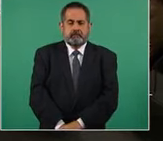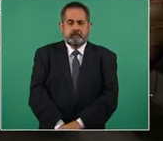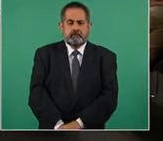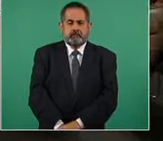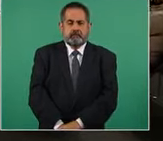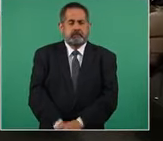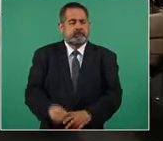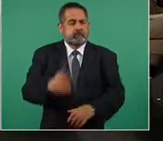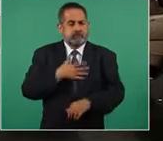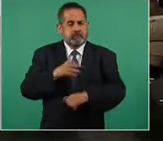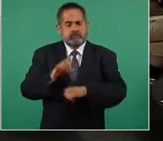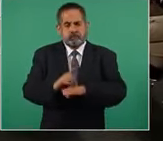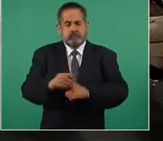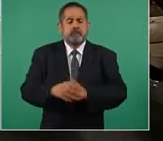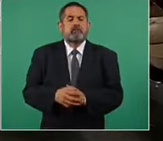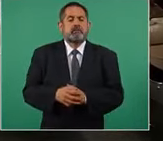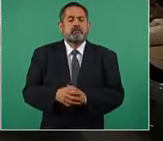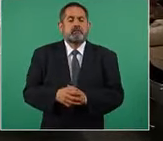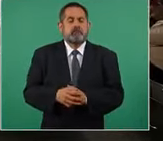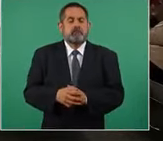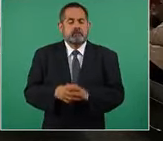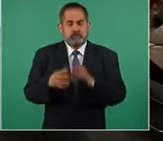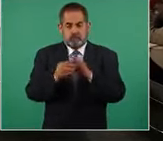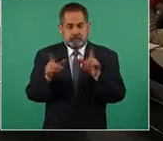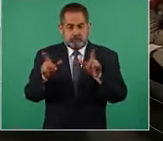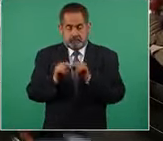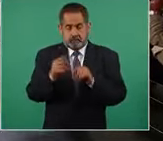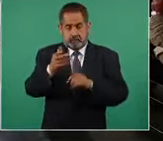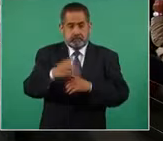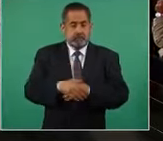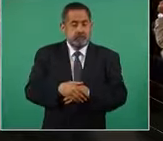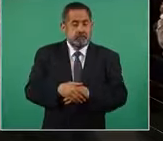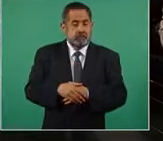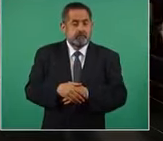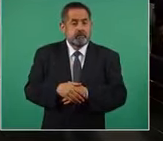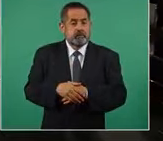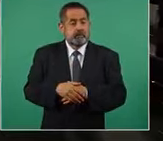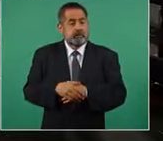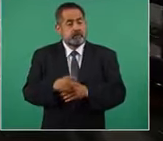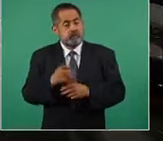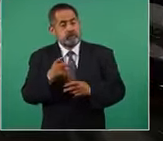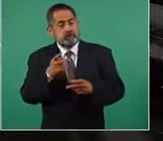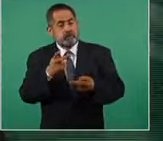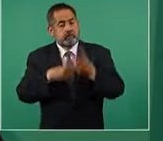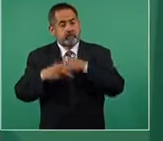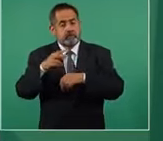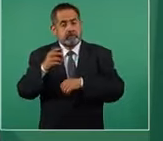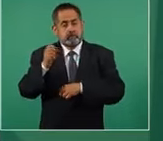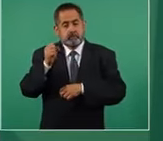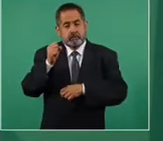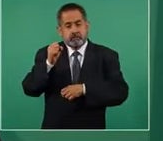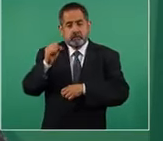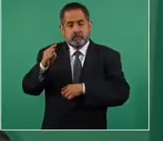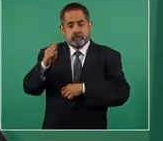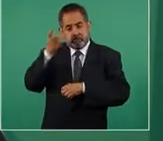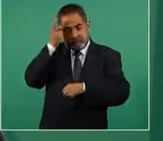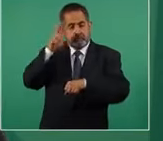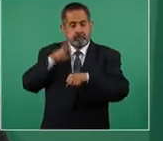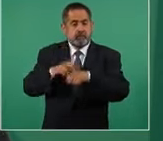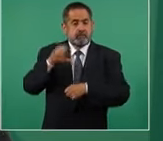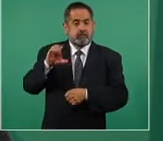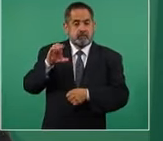Sí, muy buenos días. Bueno, brevemente te diría de la visita del subdirector de la CIA, tuvo